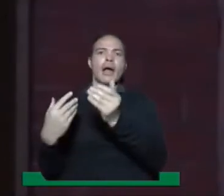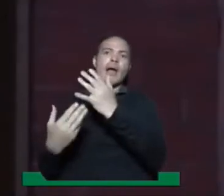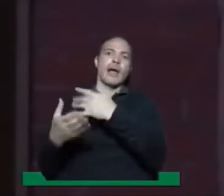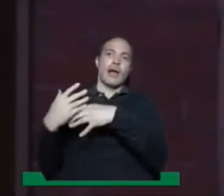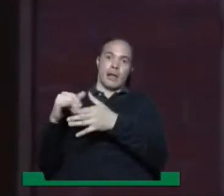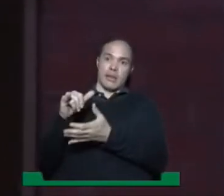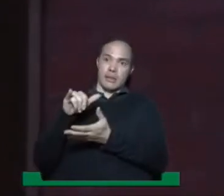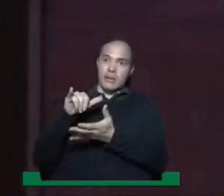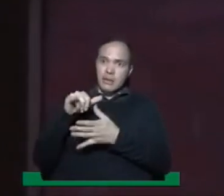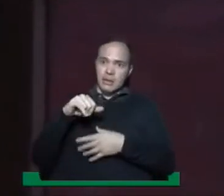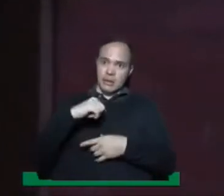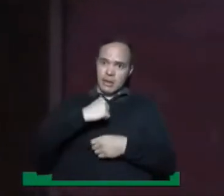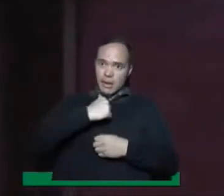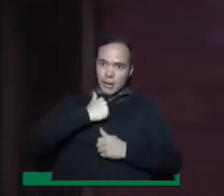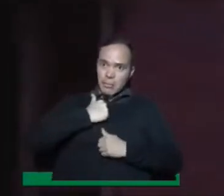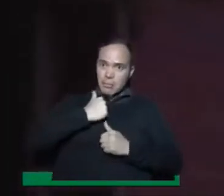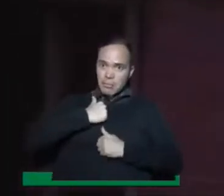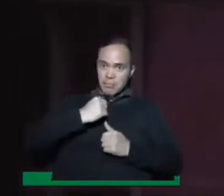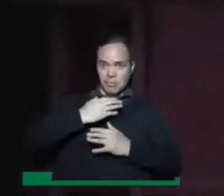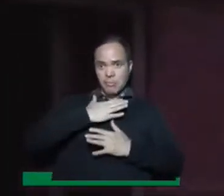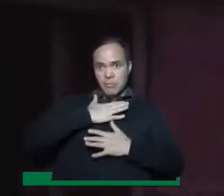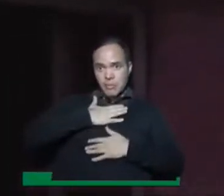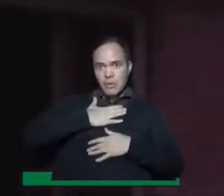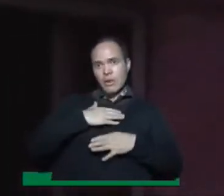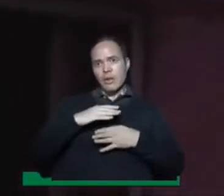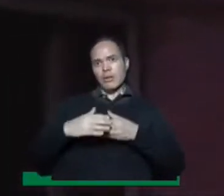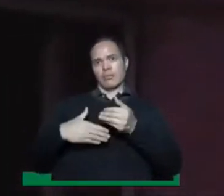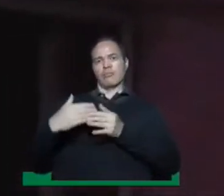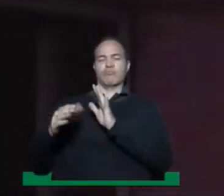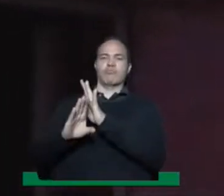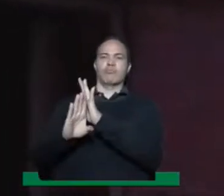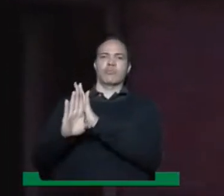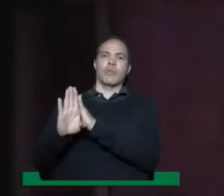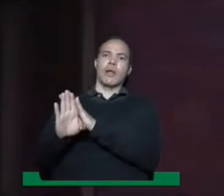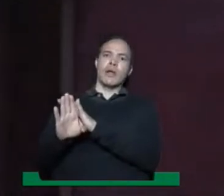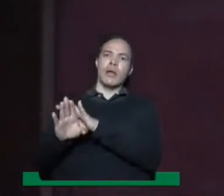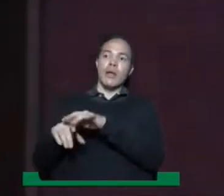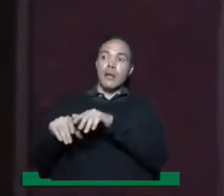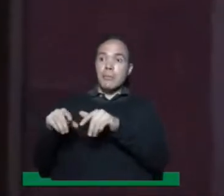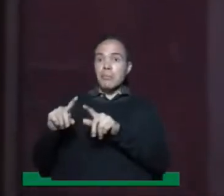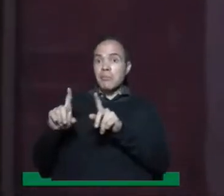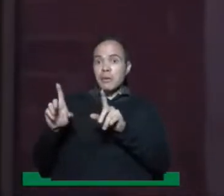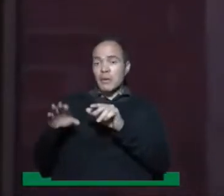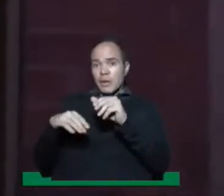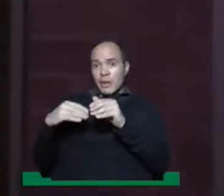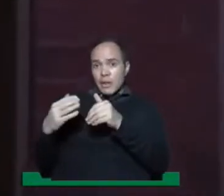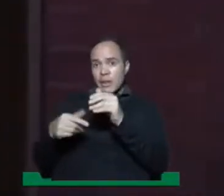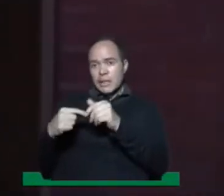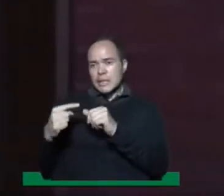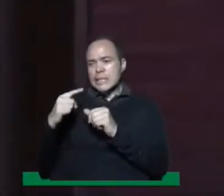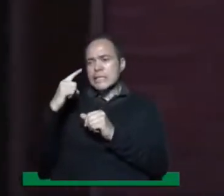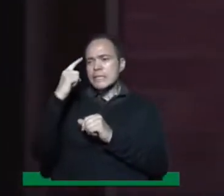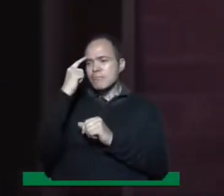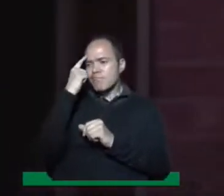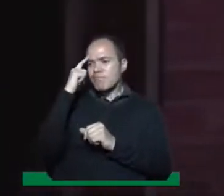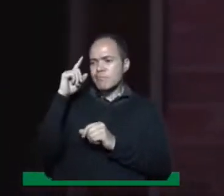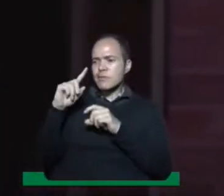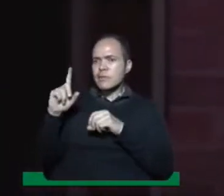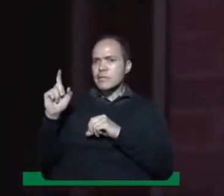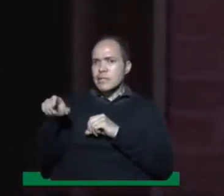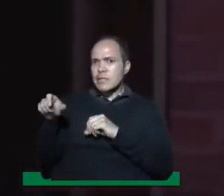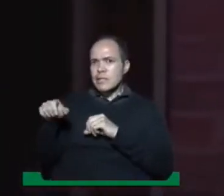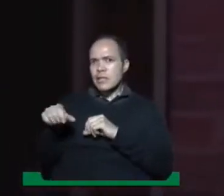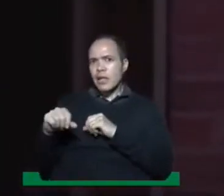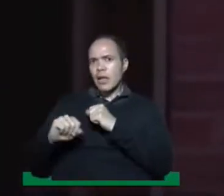llegamos a un punto donde vimos que ya se necesitaba ayuda ya se necesitaba un apoyo una